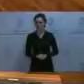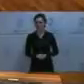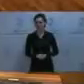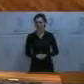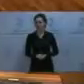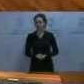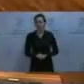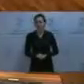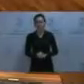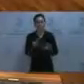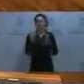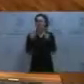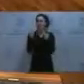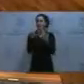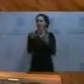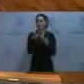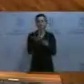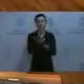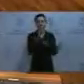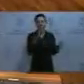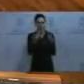Sí, gracias, señora presidenta. Señorías,